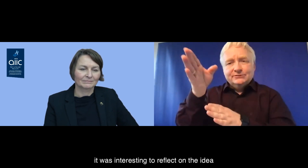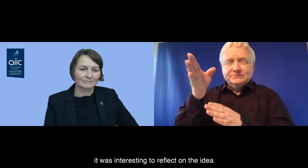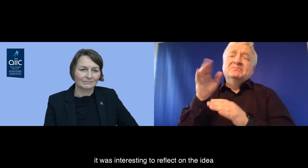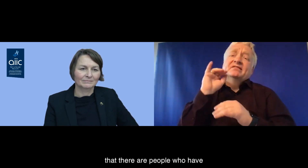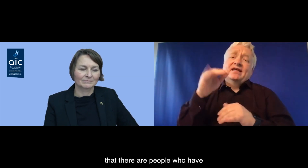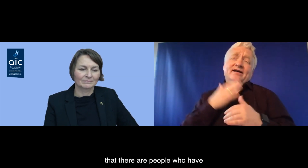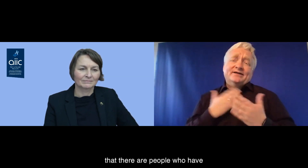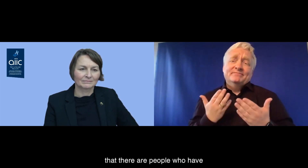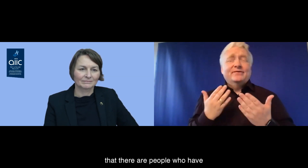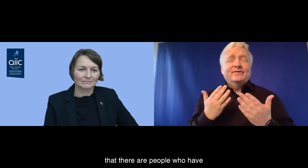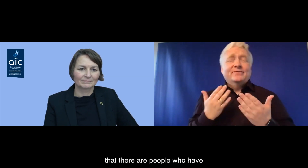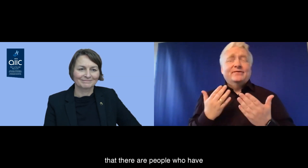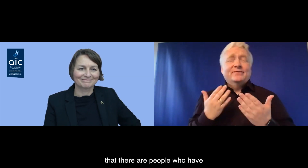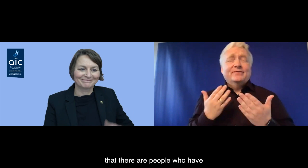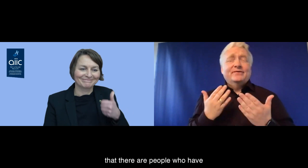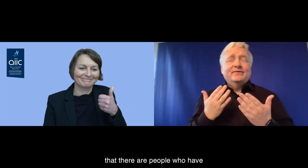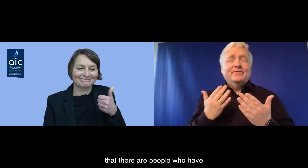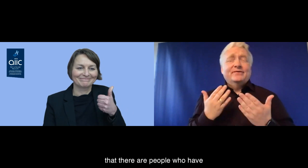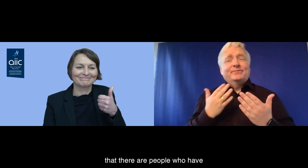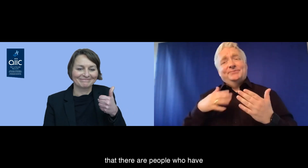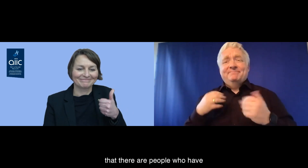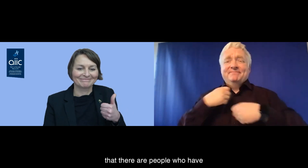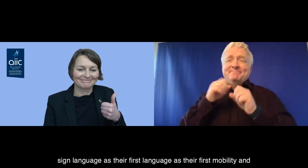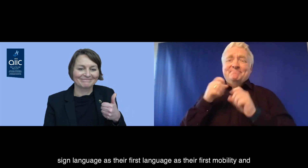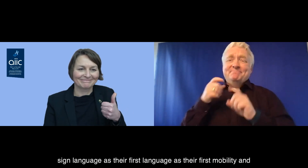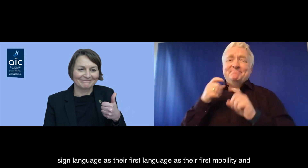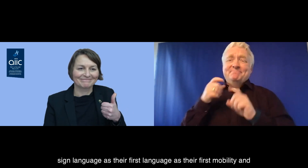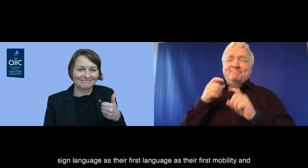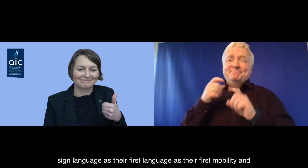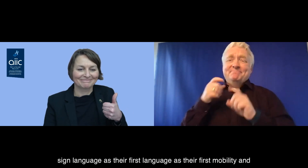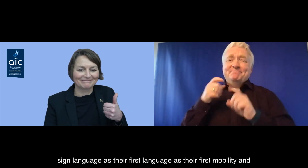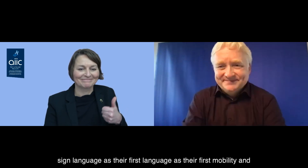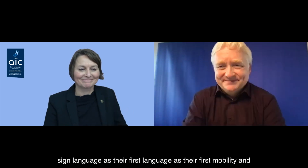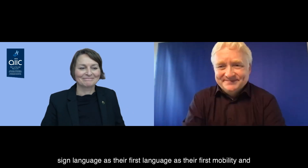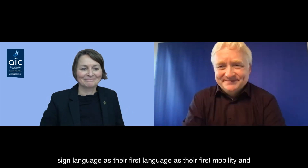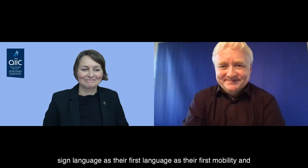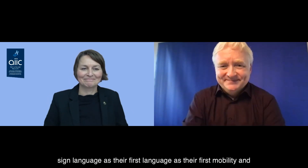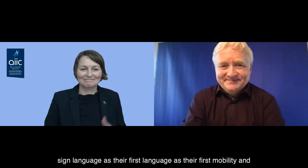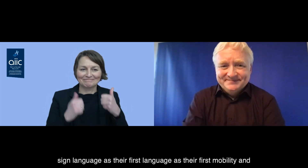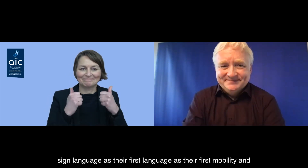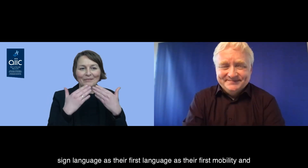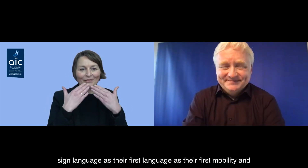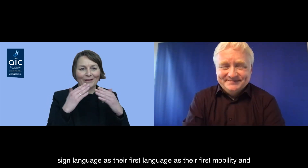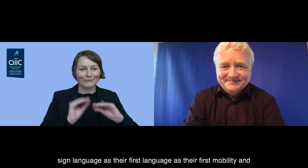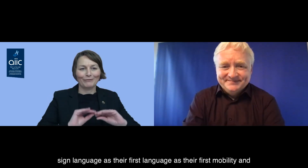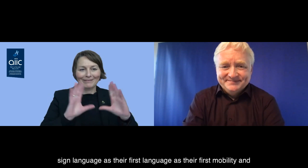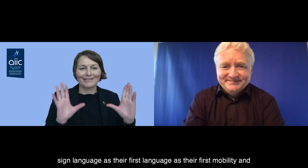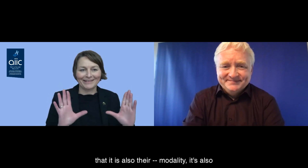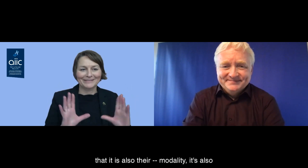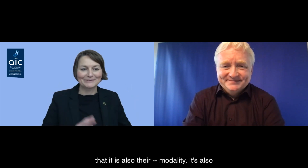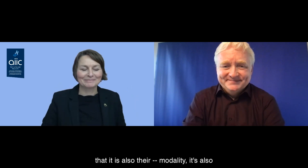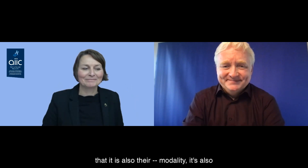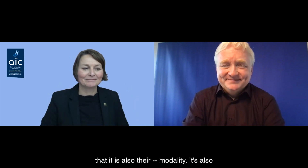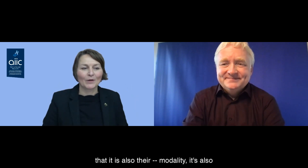M1, y un poco, pues, cómo es muy interesante incluir esas personas dentro de la profesión, obviamente.